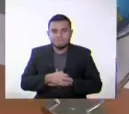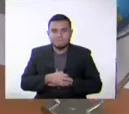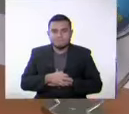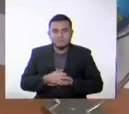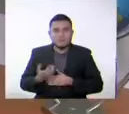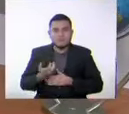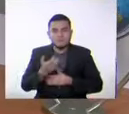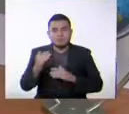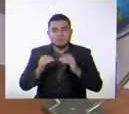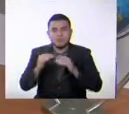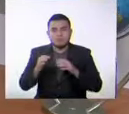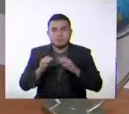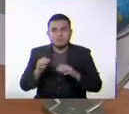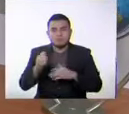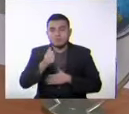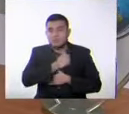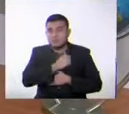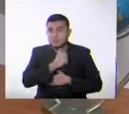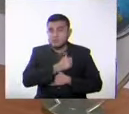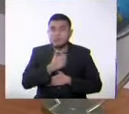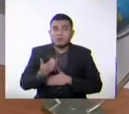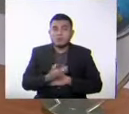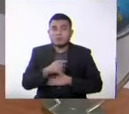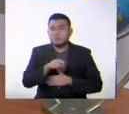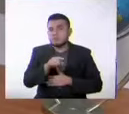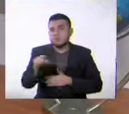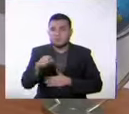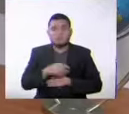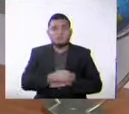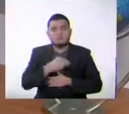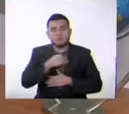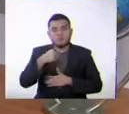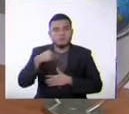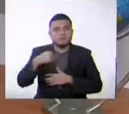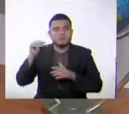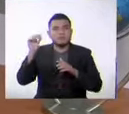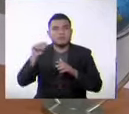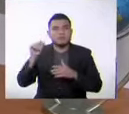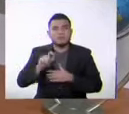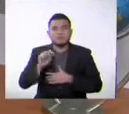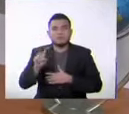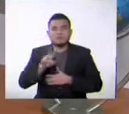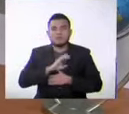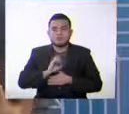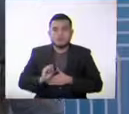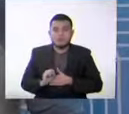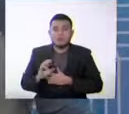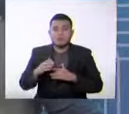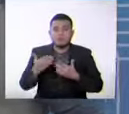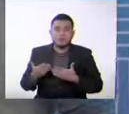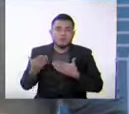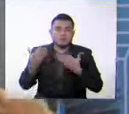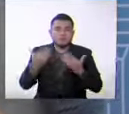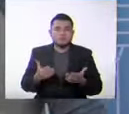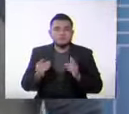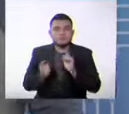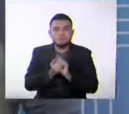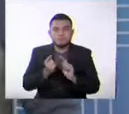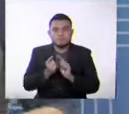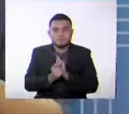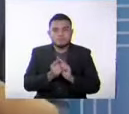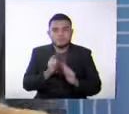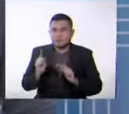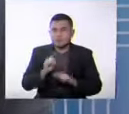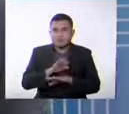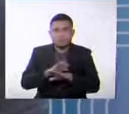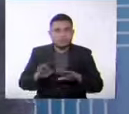también tenemos una responsabilidad con todos ustedes como Ministerio de Educación y Televisión de El Salvador para llevar conocimiento y no parar